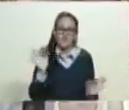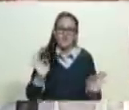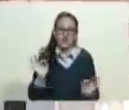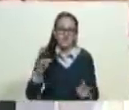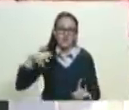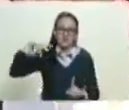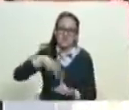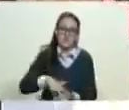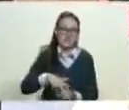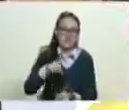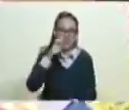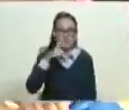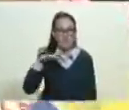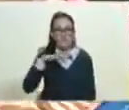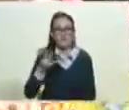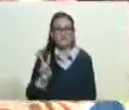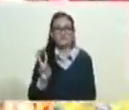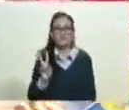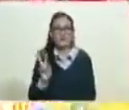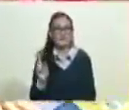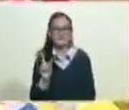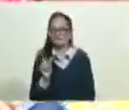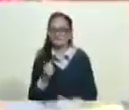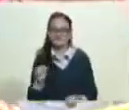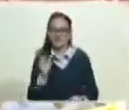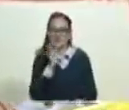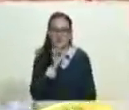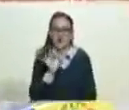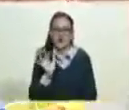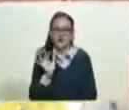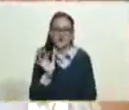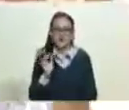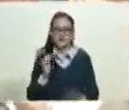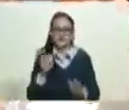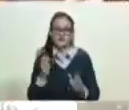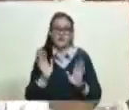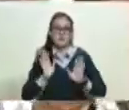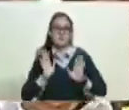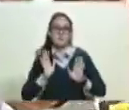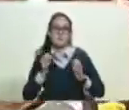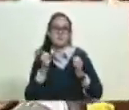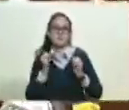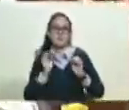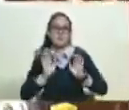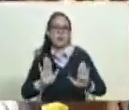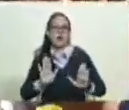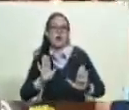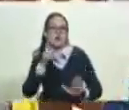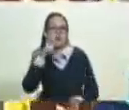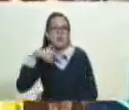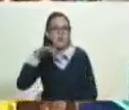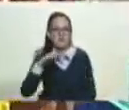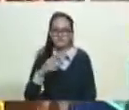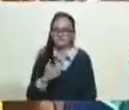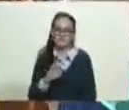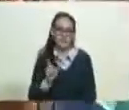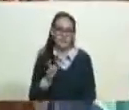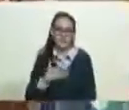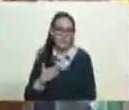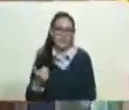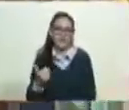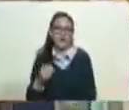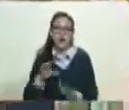al pueblo de Venezuela. No hay forma de detener al pueblo soberano de Venezuela. En la constituyente del